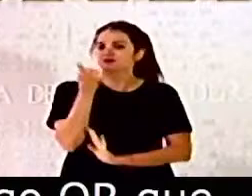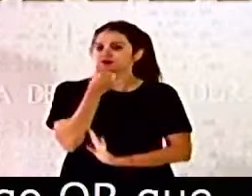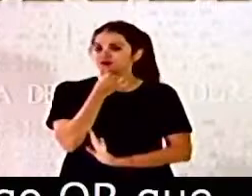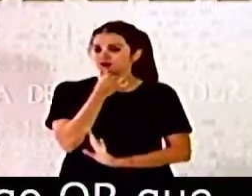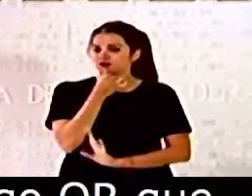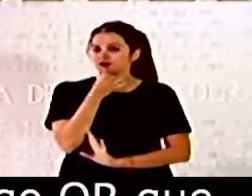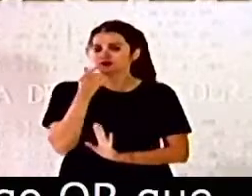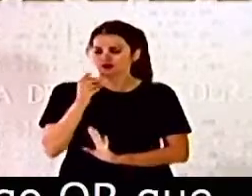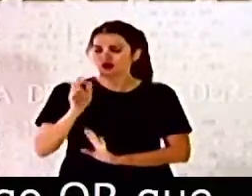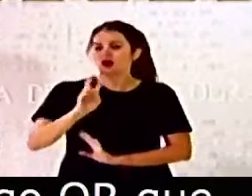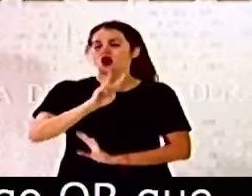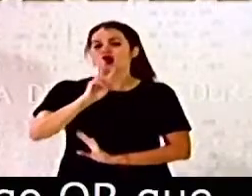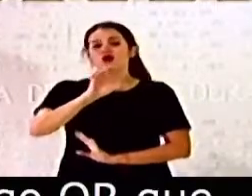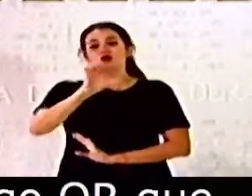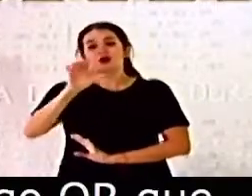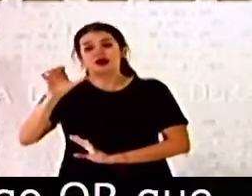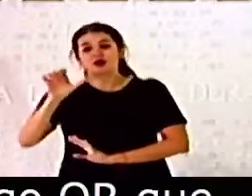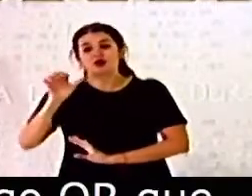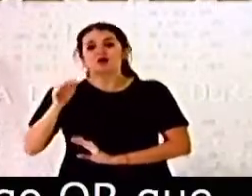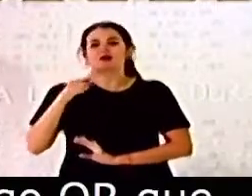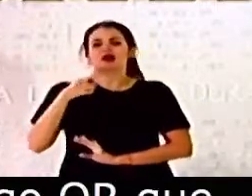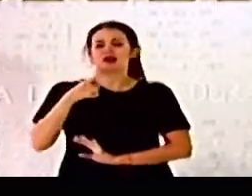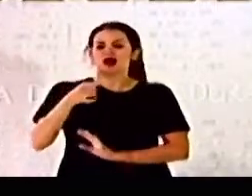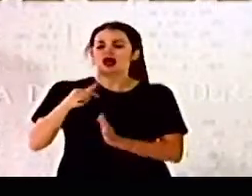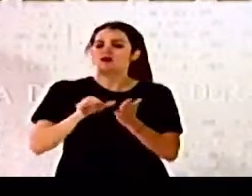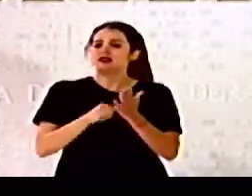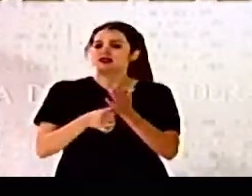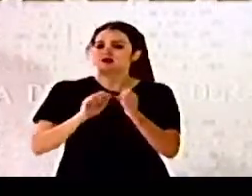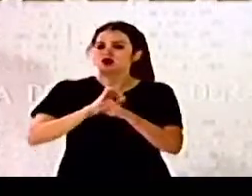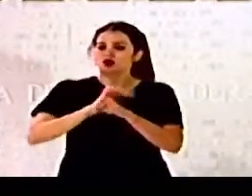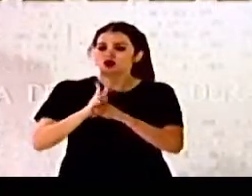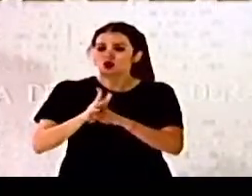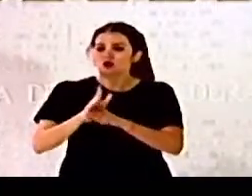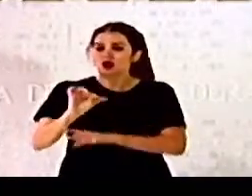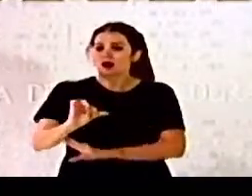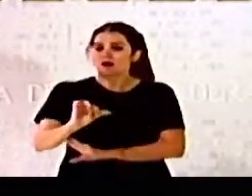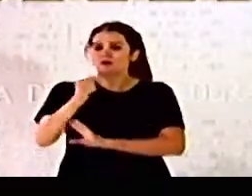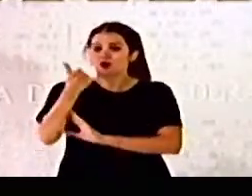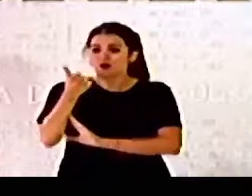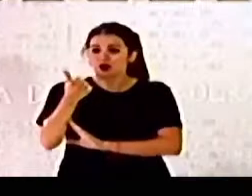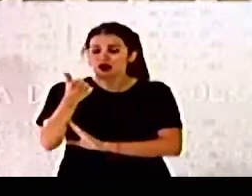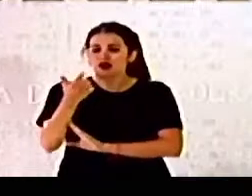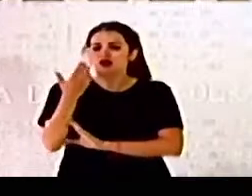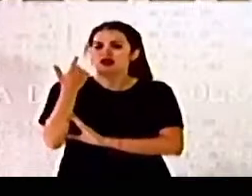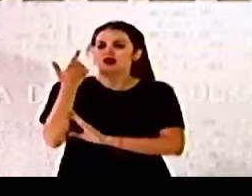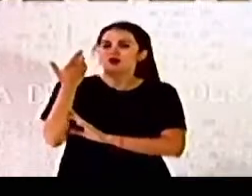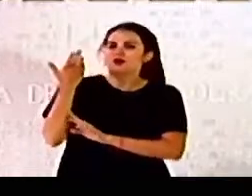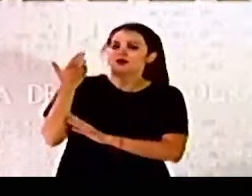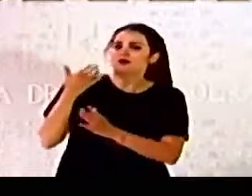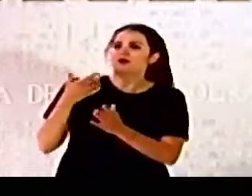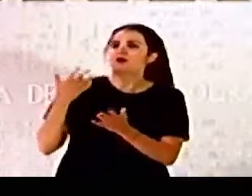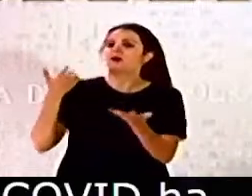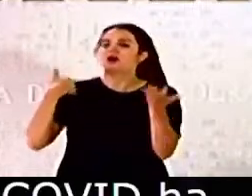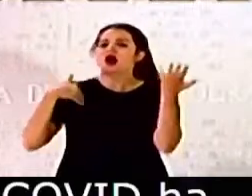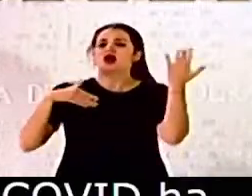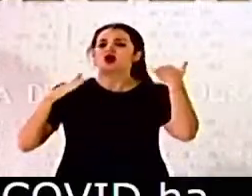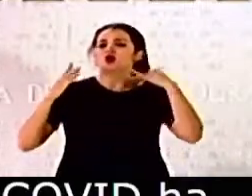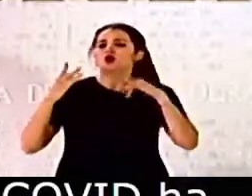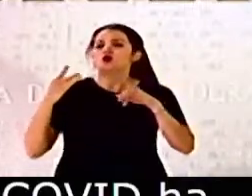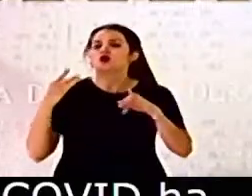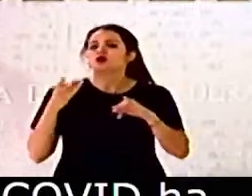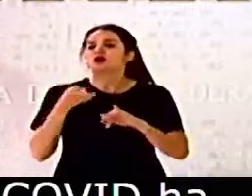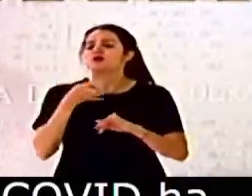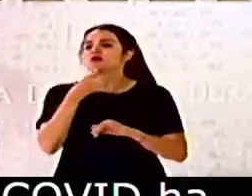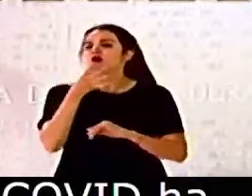La Unión Europea, para aprobar el pasaporte COVID, ha puesto muchas pegas, porque lo que no puede ser el